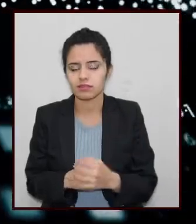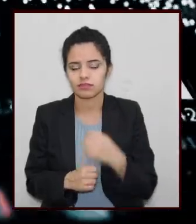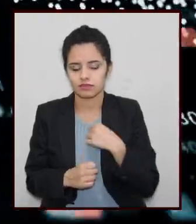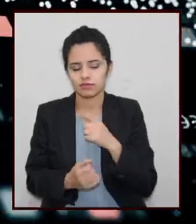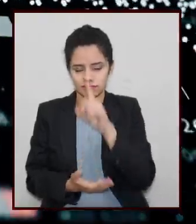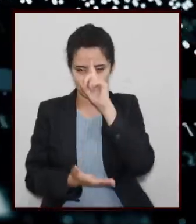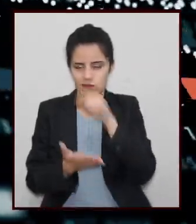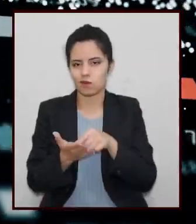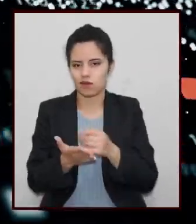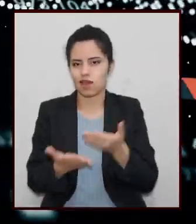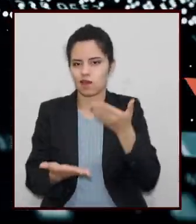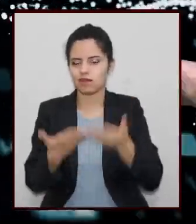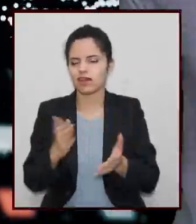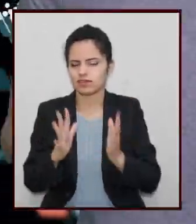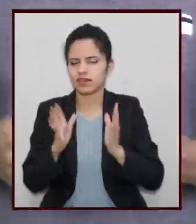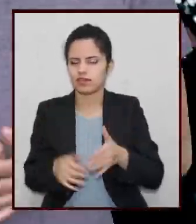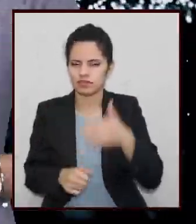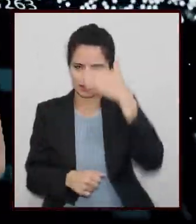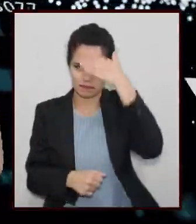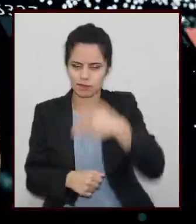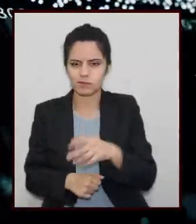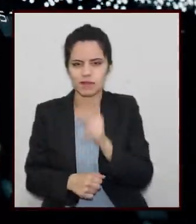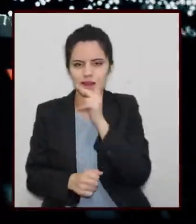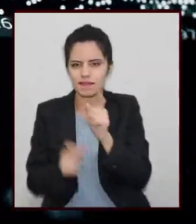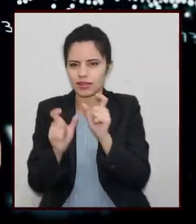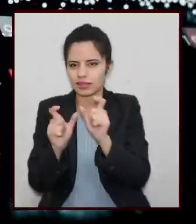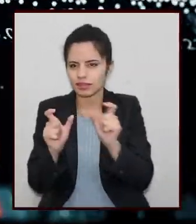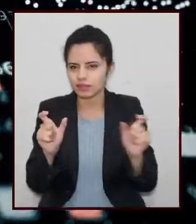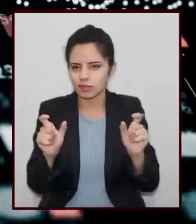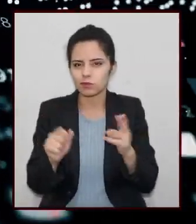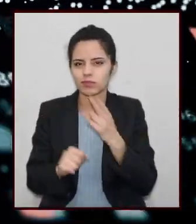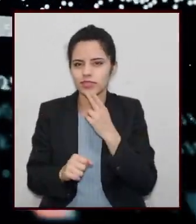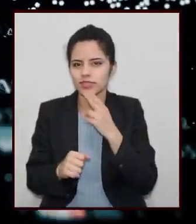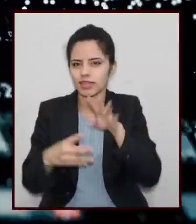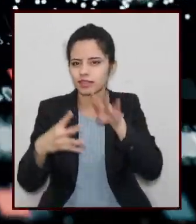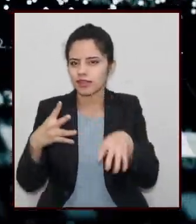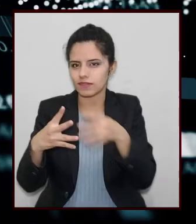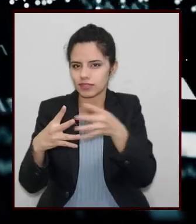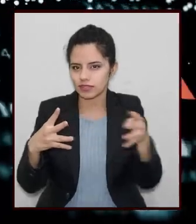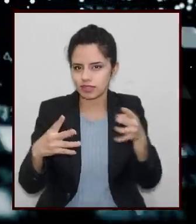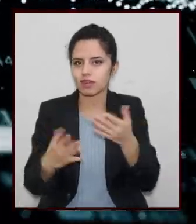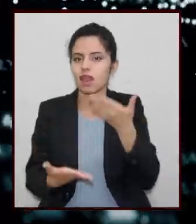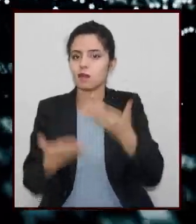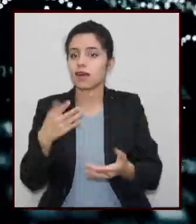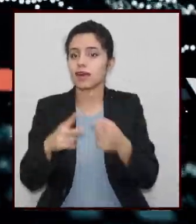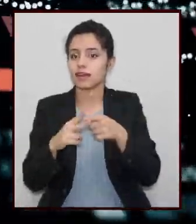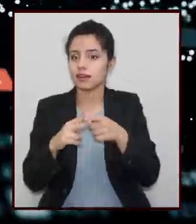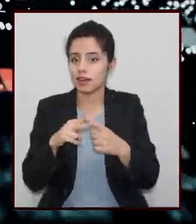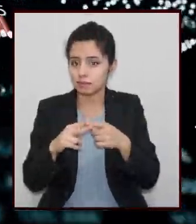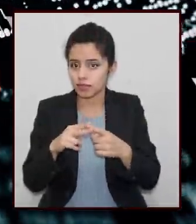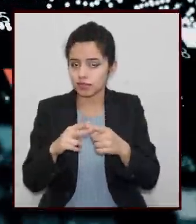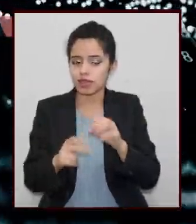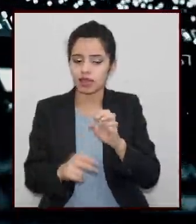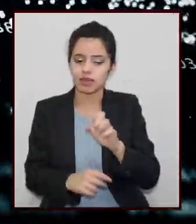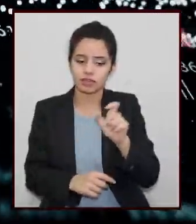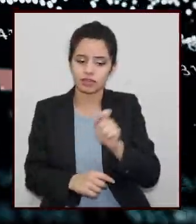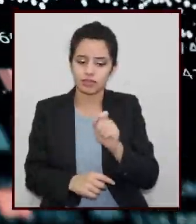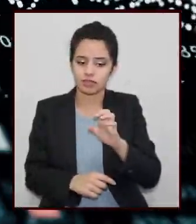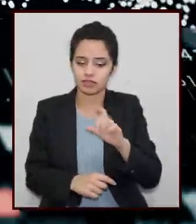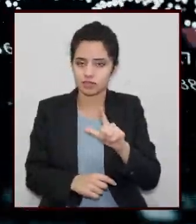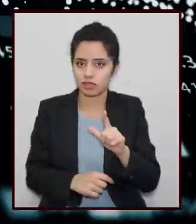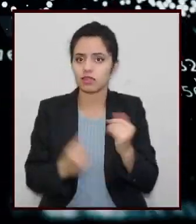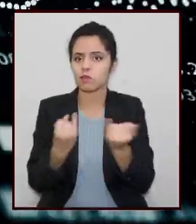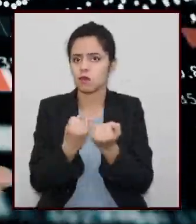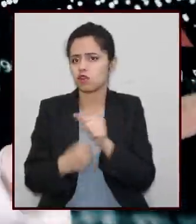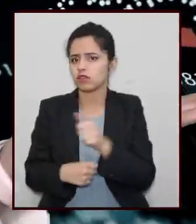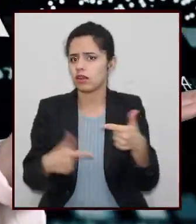quédate aquí. Creo que ahora ya sabemos qué onda con los términos que se utilizan en una hoja de cálculo. Toca ver qué herramientas, aparte de Excel y las hojas de